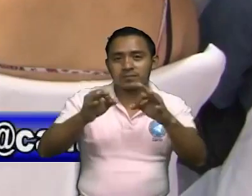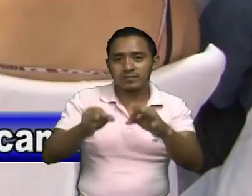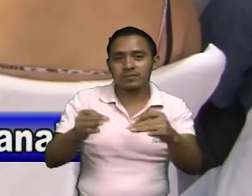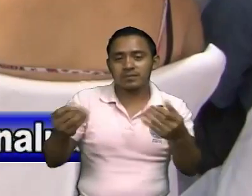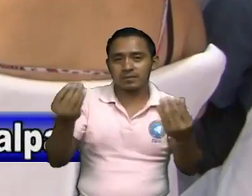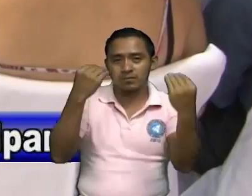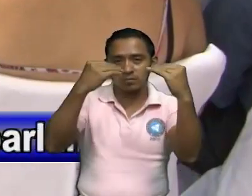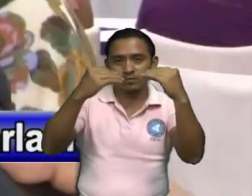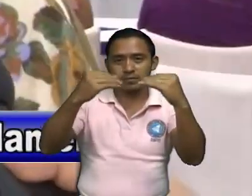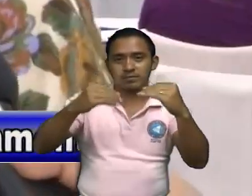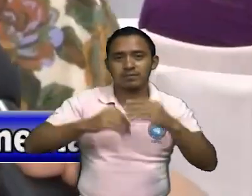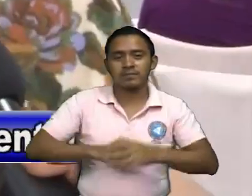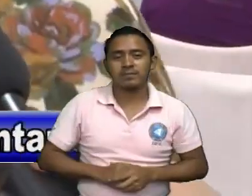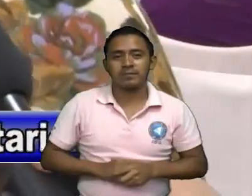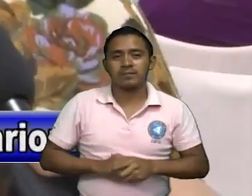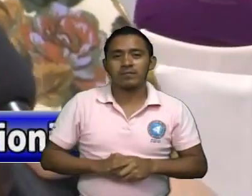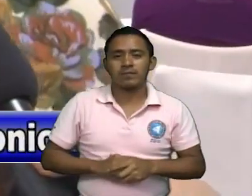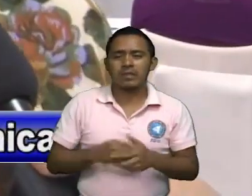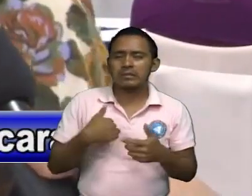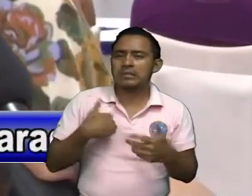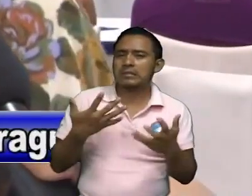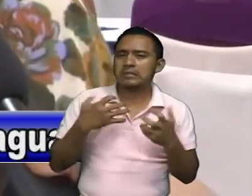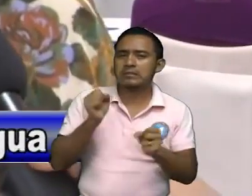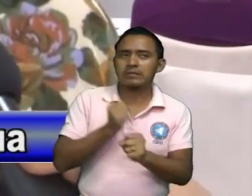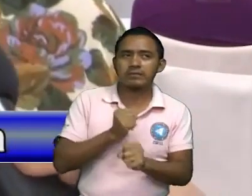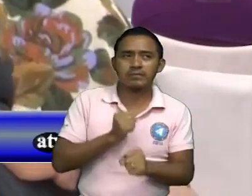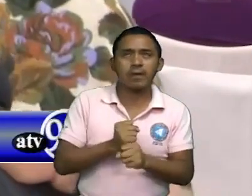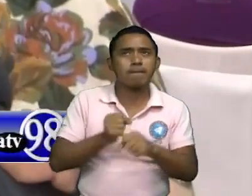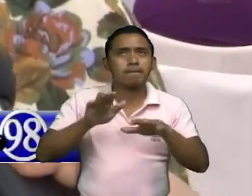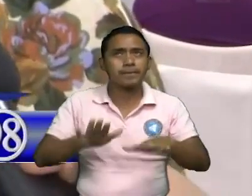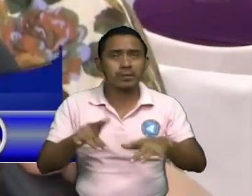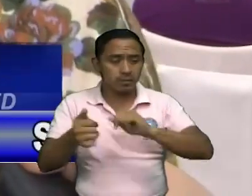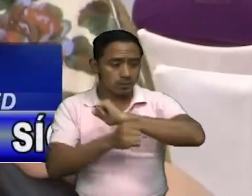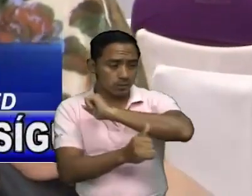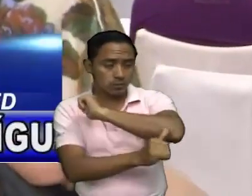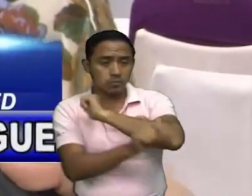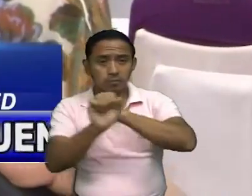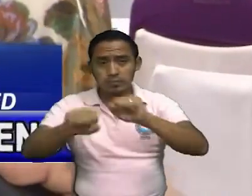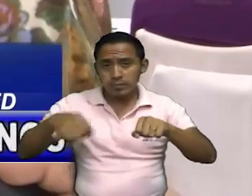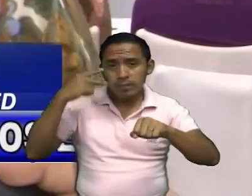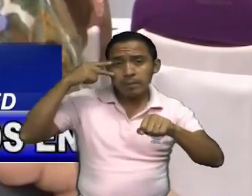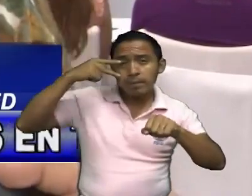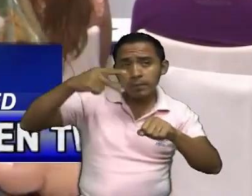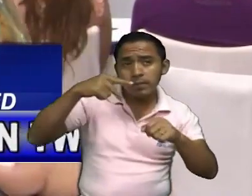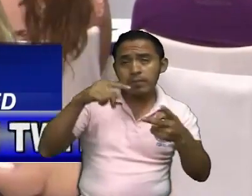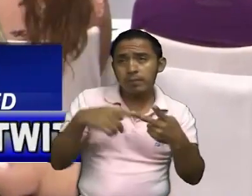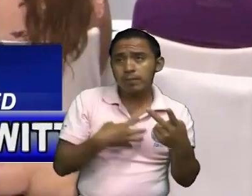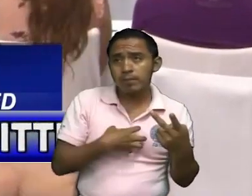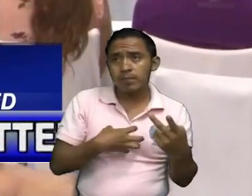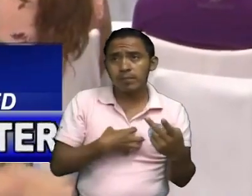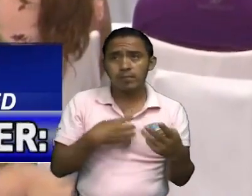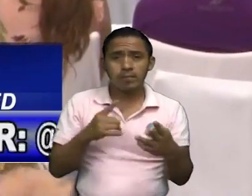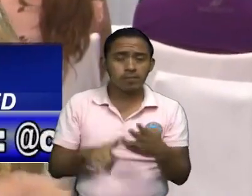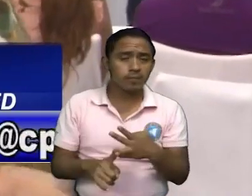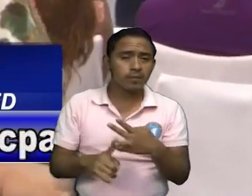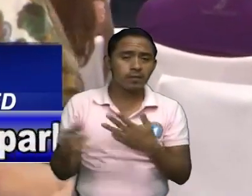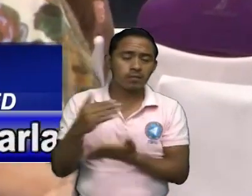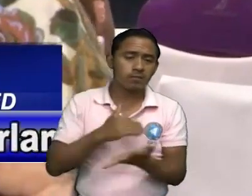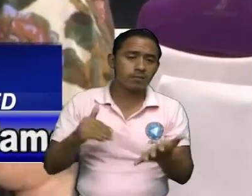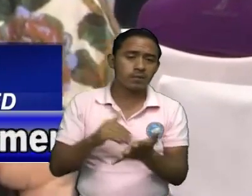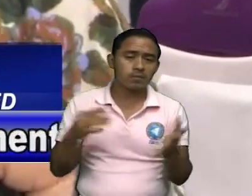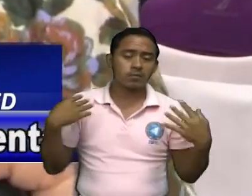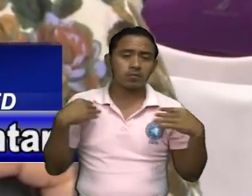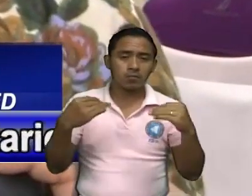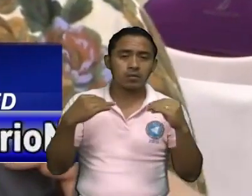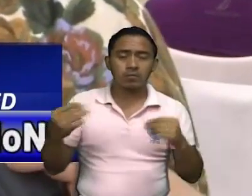educativa. Si yo quiero trabajar lo presencial como estudiante, van a ver nuestros maestros de todos los centros